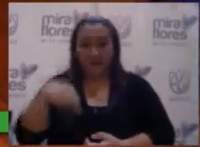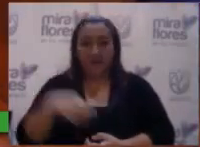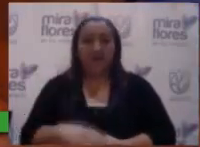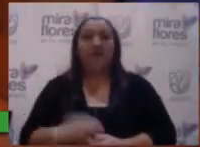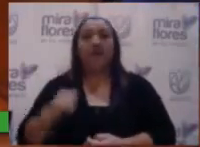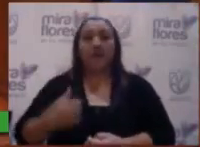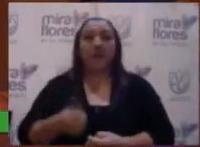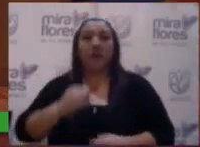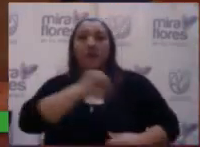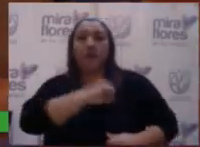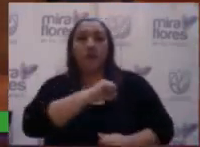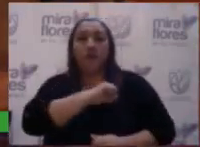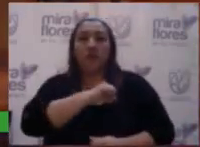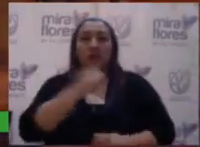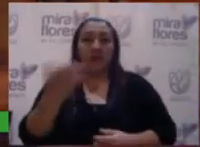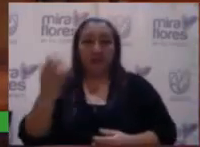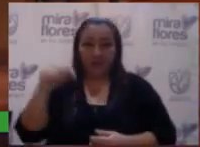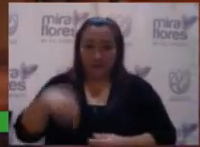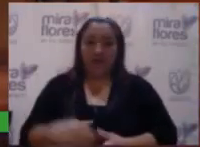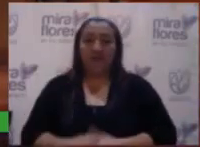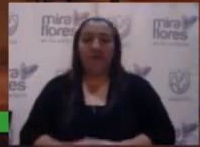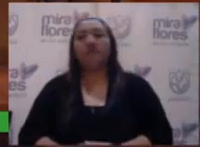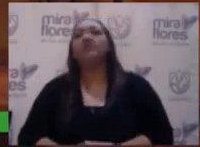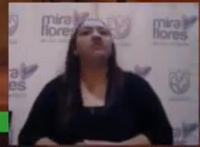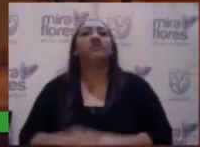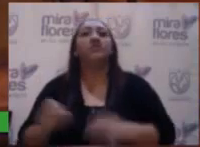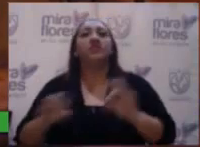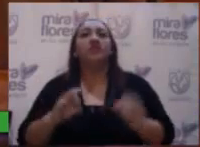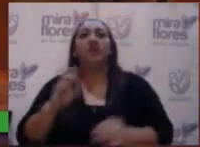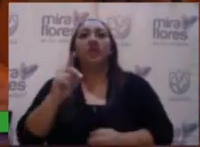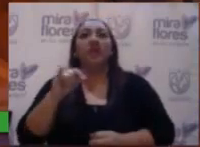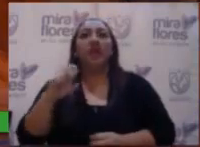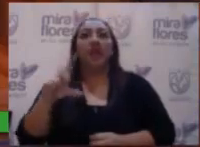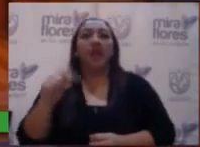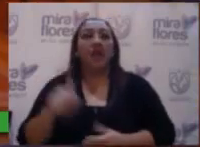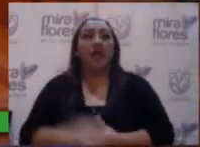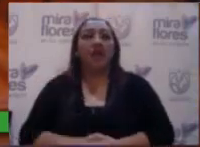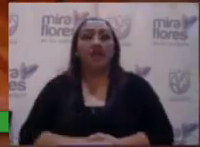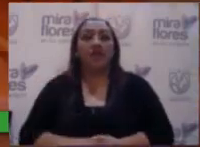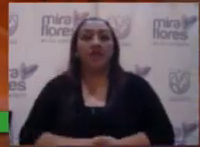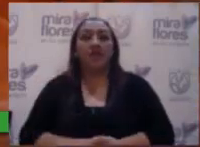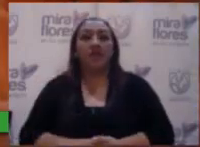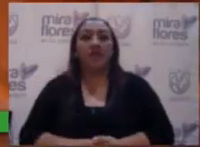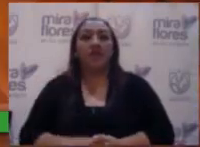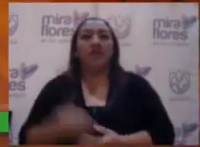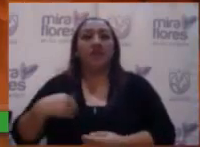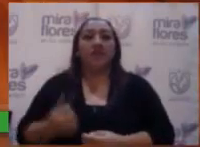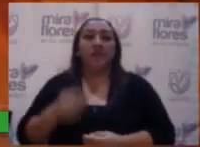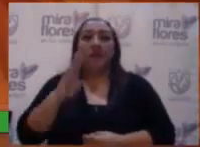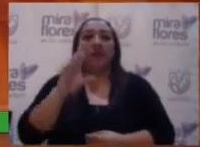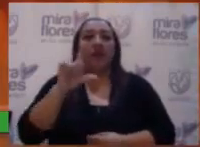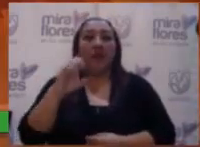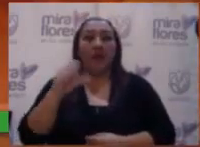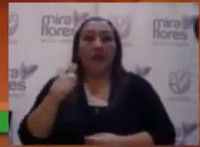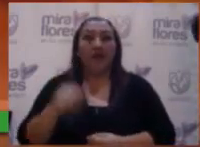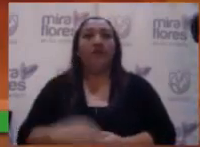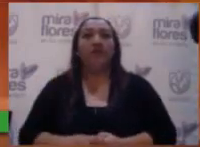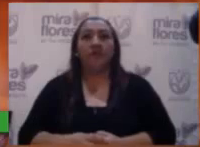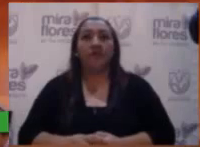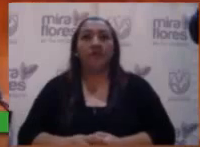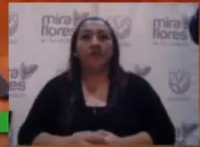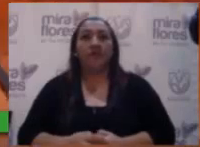Señora Susana señorita Daniela Lozano vítor señora franca Rey camino se encuentra